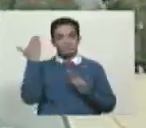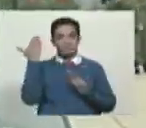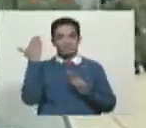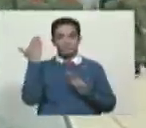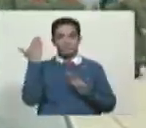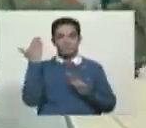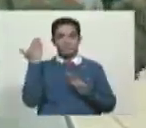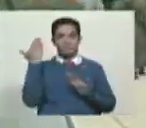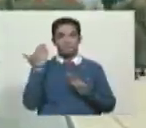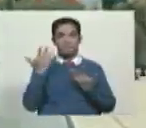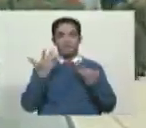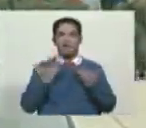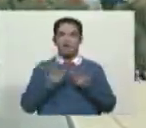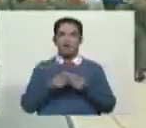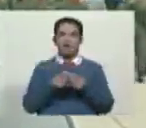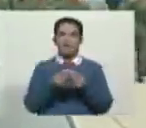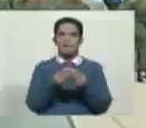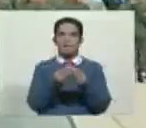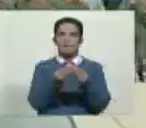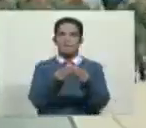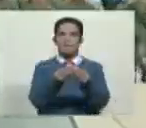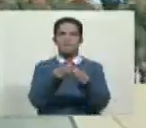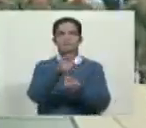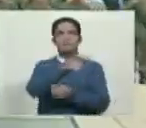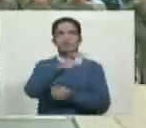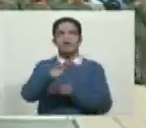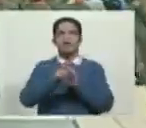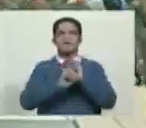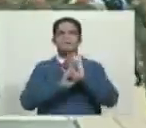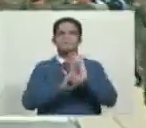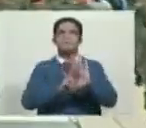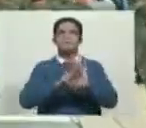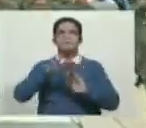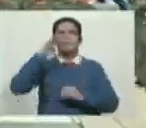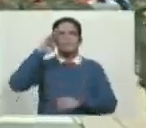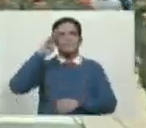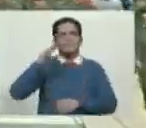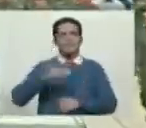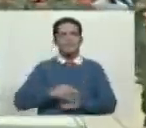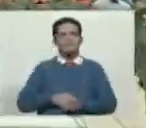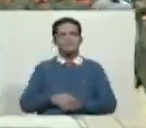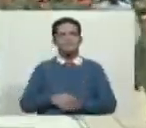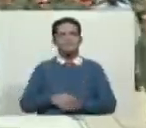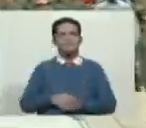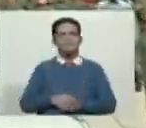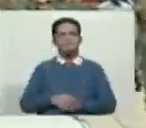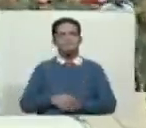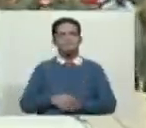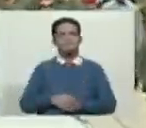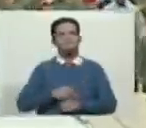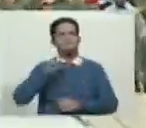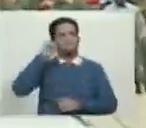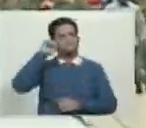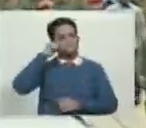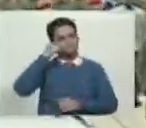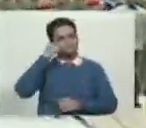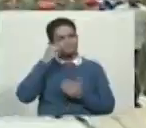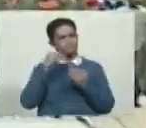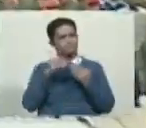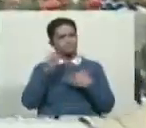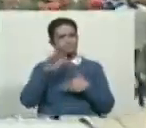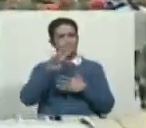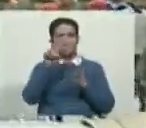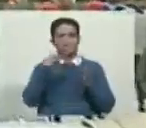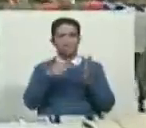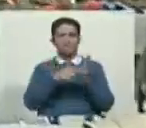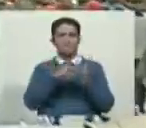el acompañamiento de los representantes militares. Precisábamos que son más de 2.500 hombres y mujeres de